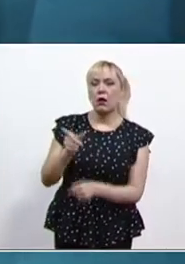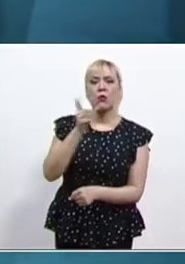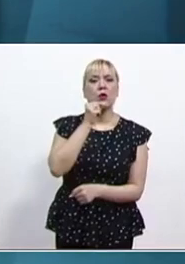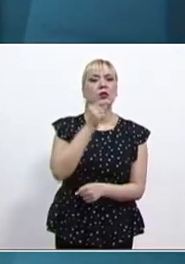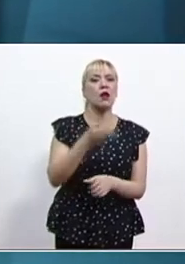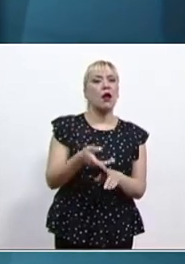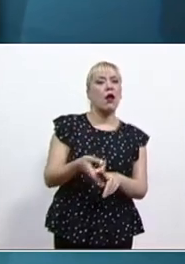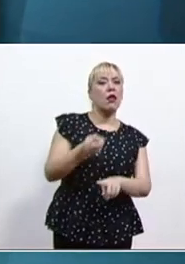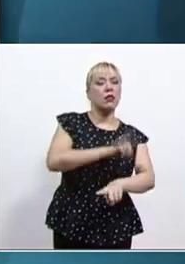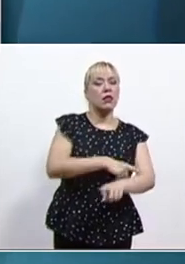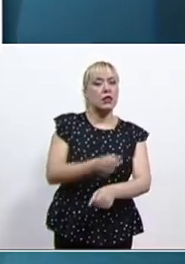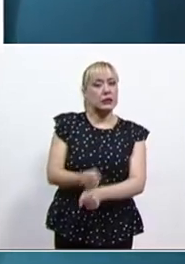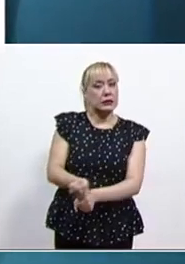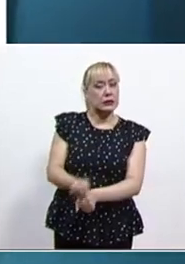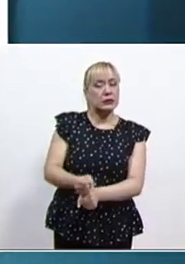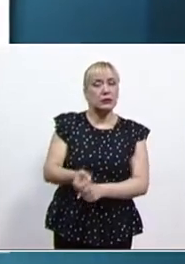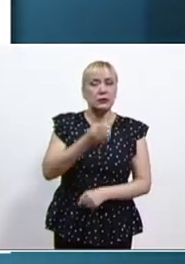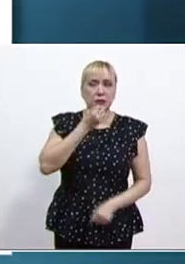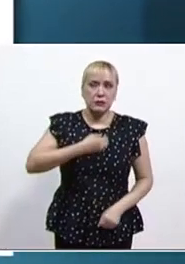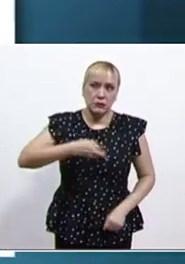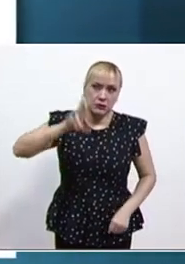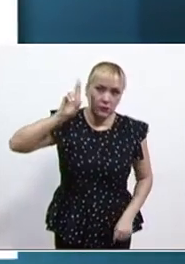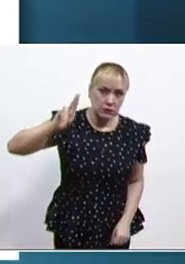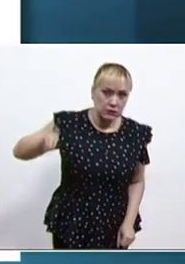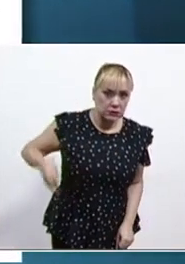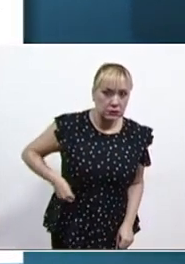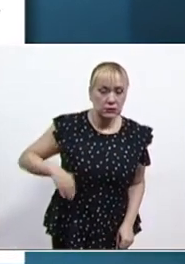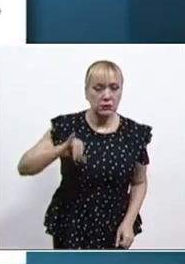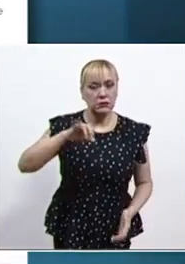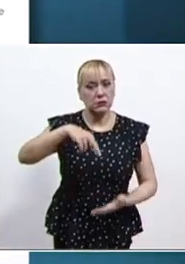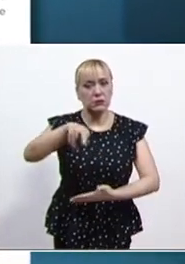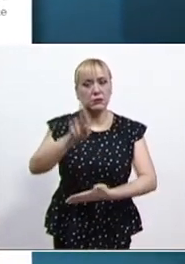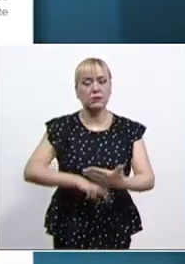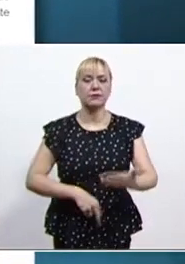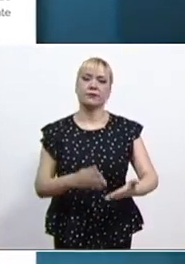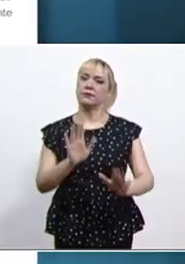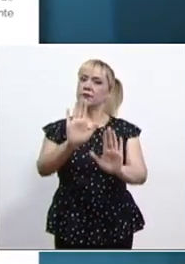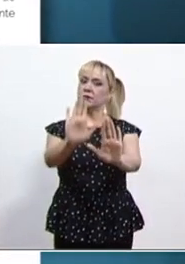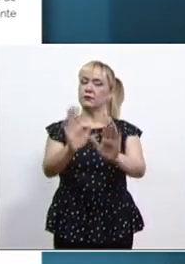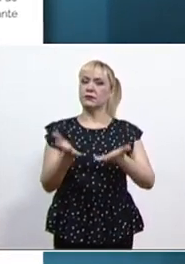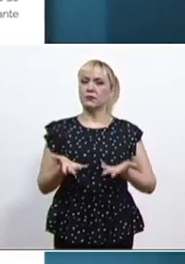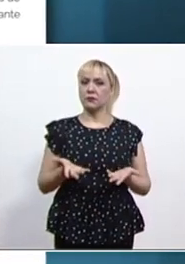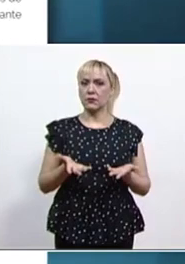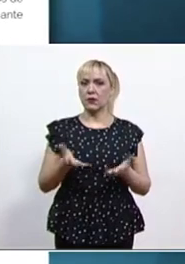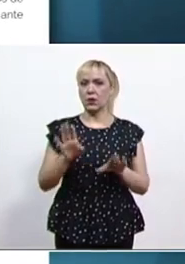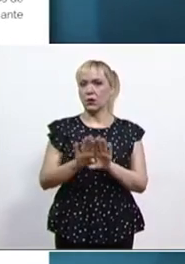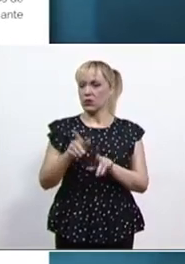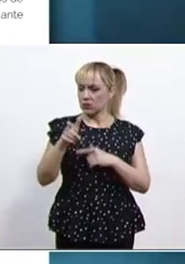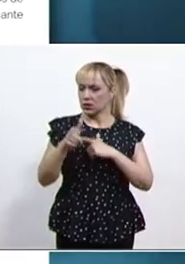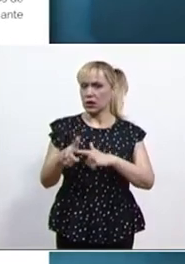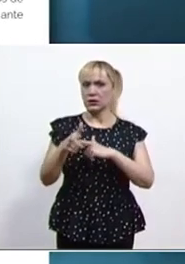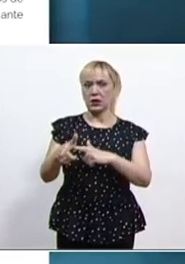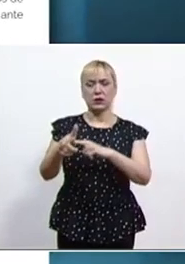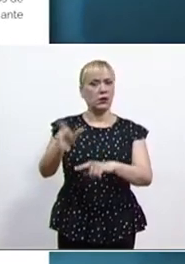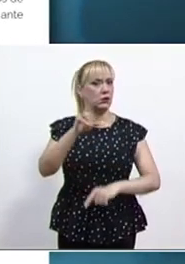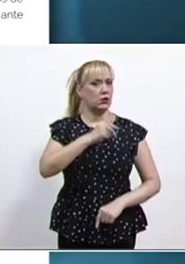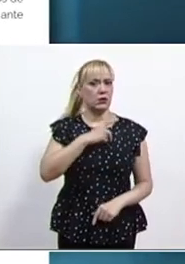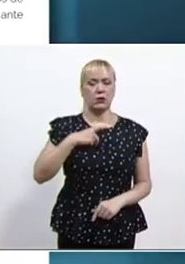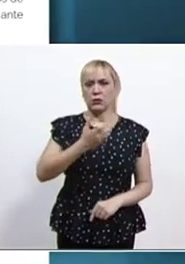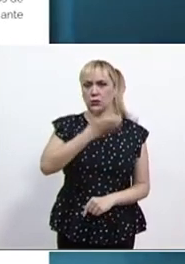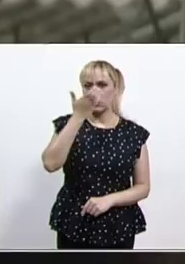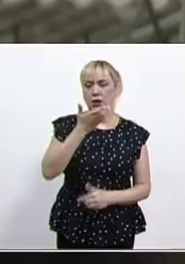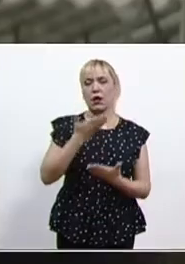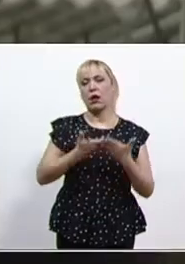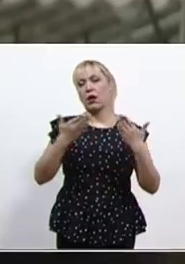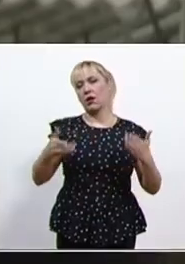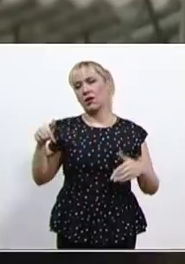de personas representadas por defensores públicos, y con ello se combatiría la impunidad en este tipo de asuntos. De acuerdo con datos del